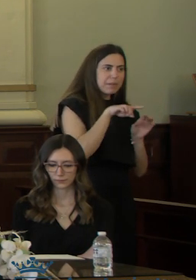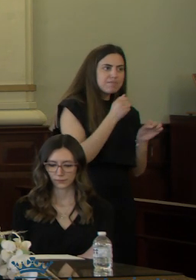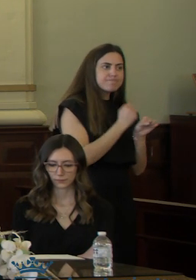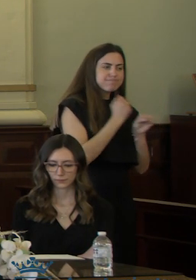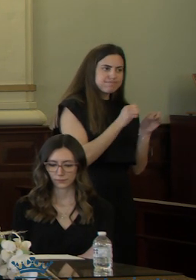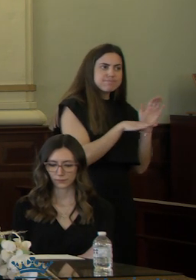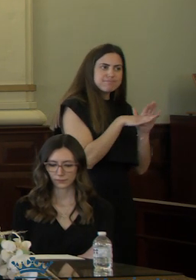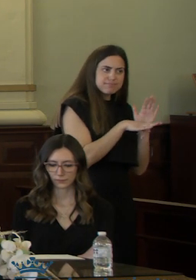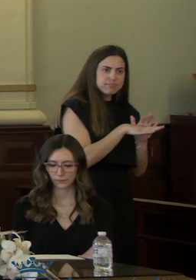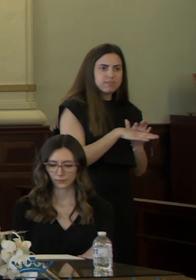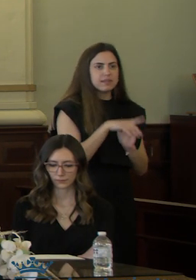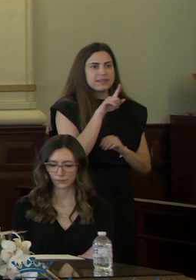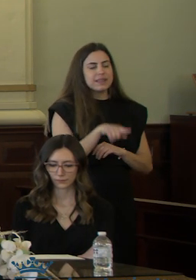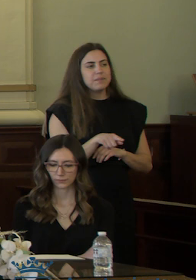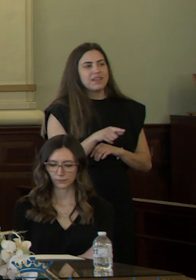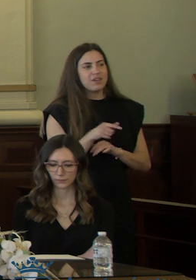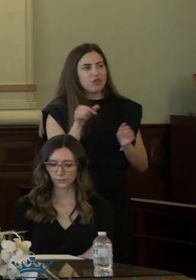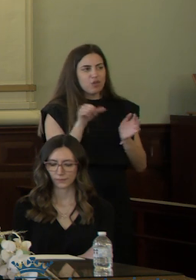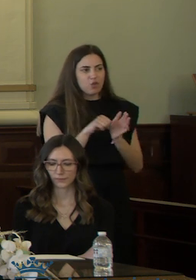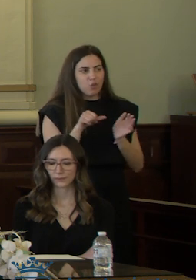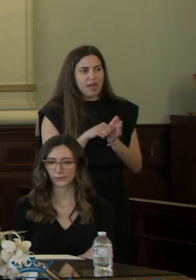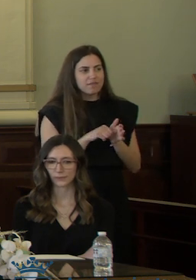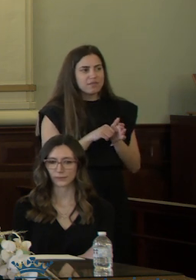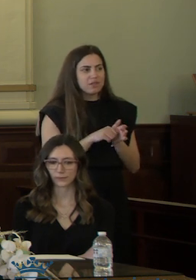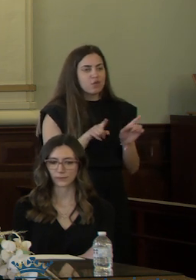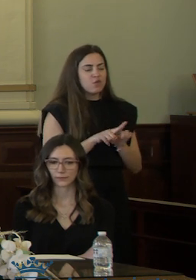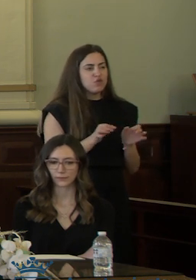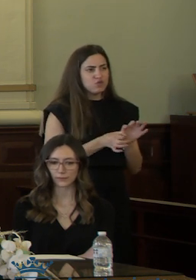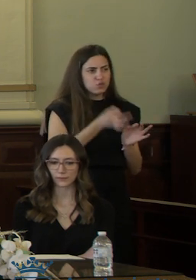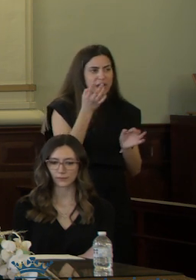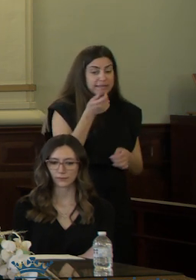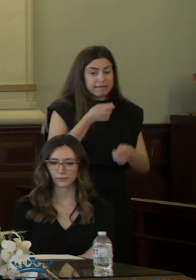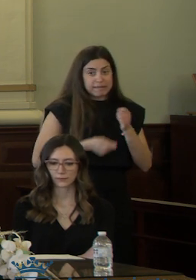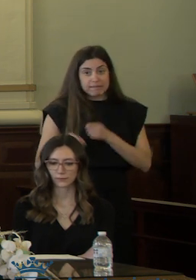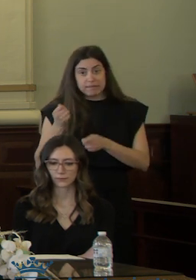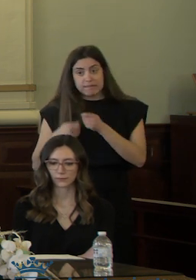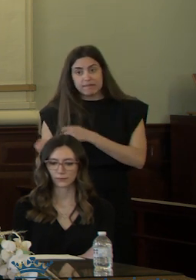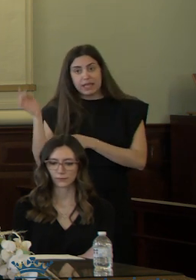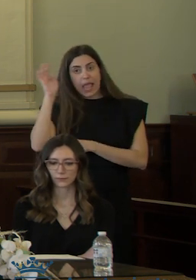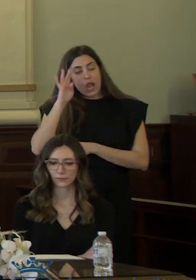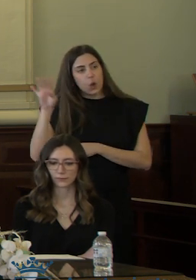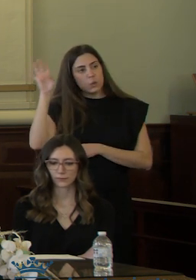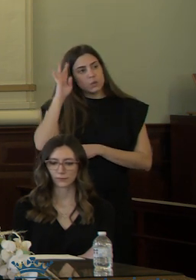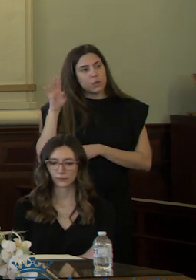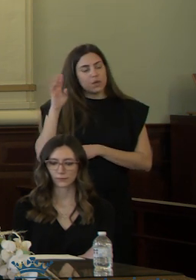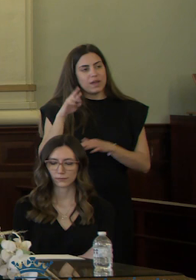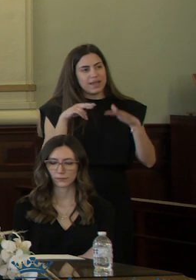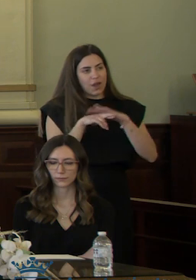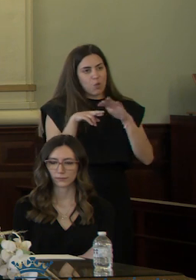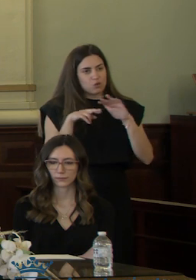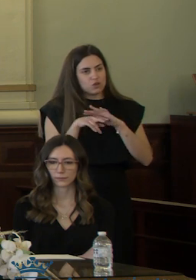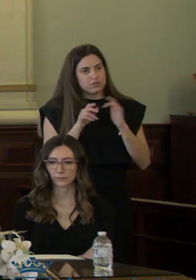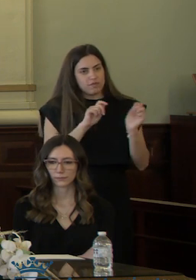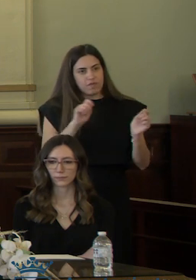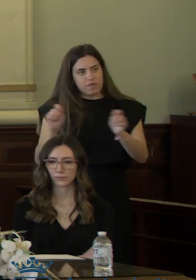dejaron de ir a visitar a la sociedad, a acercarles la suerte y a seguir generando ilusión y recursos para las buenas gentes